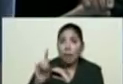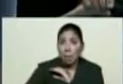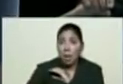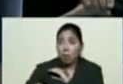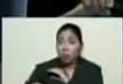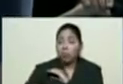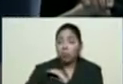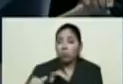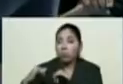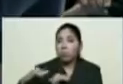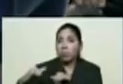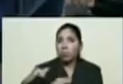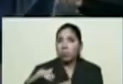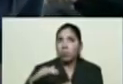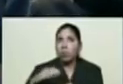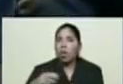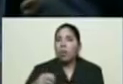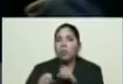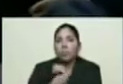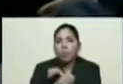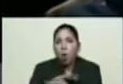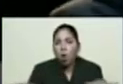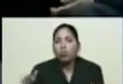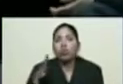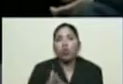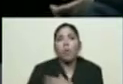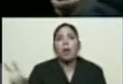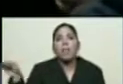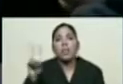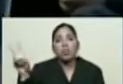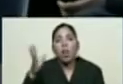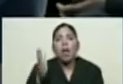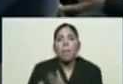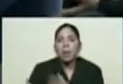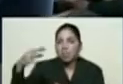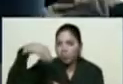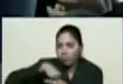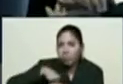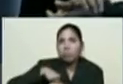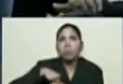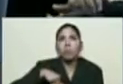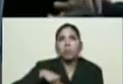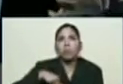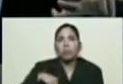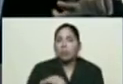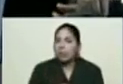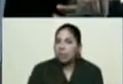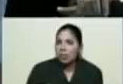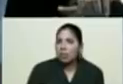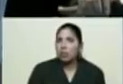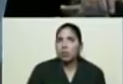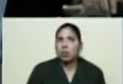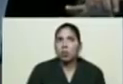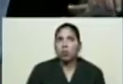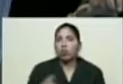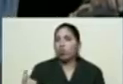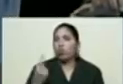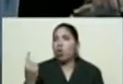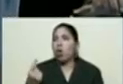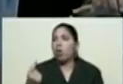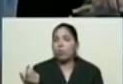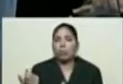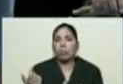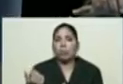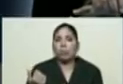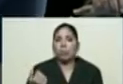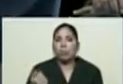Venezuela, de romper el cerco mediático sobre Venezuela, y tenemos que innovar. Ya no basta con las manifestaciones de solidaridad